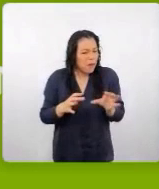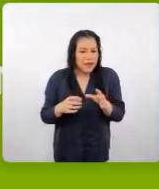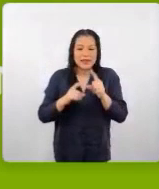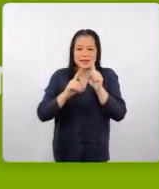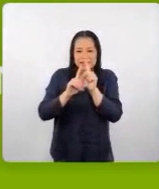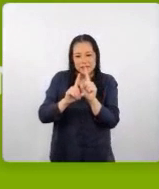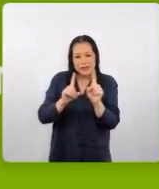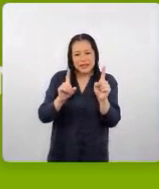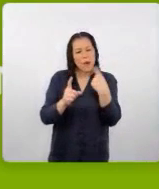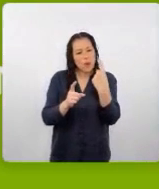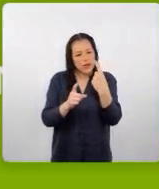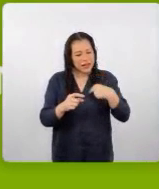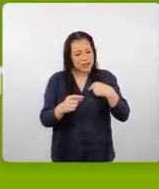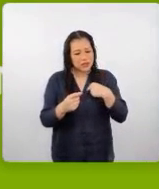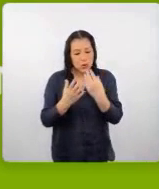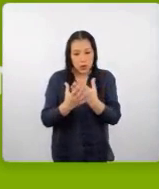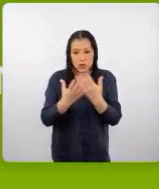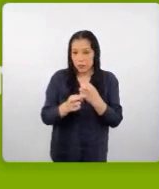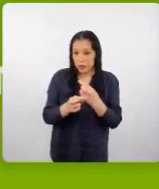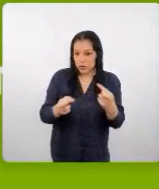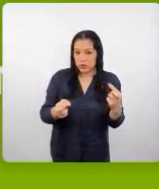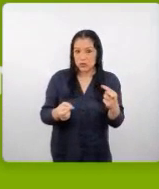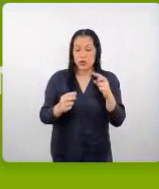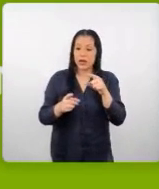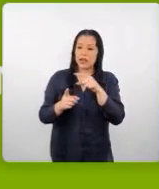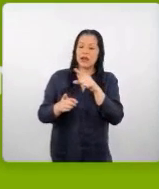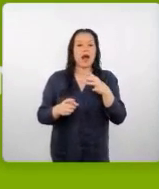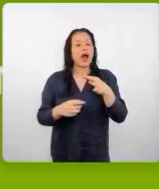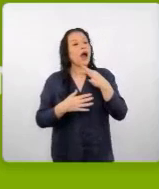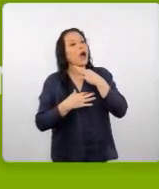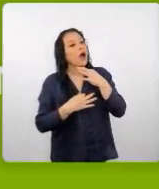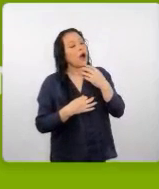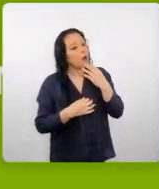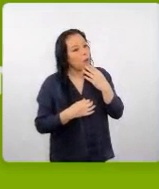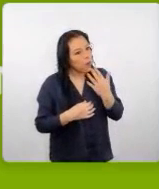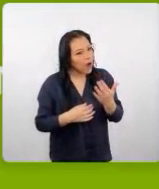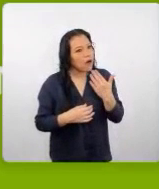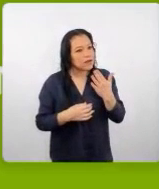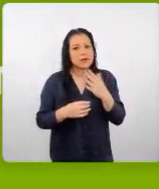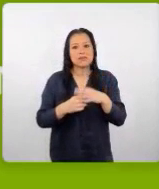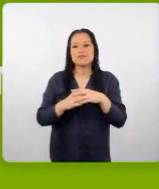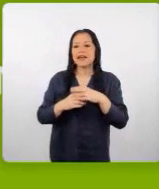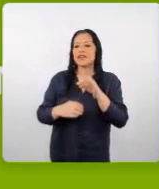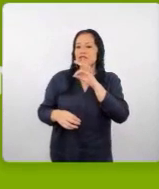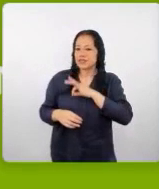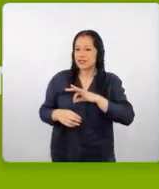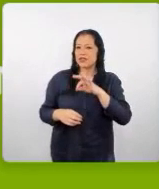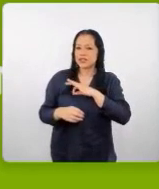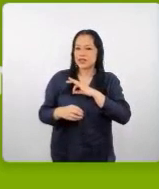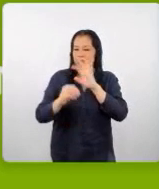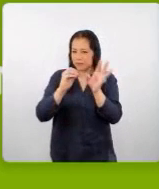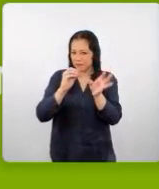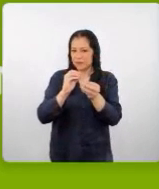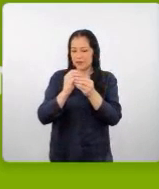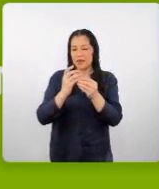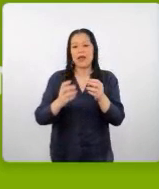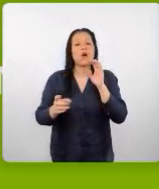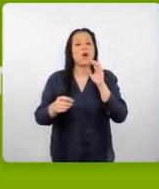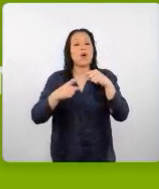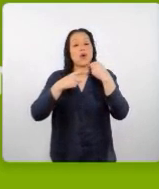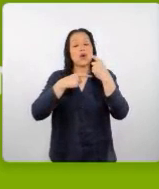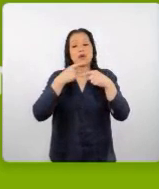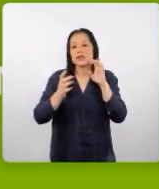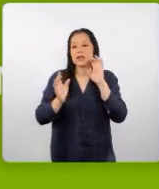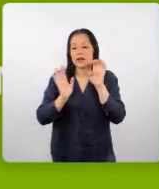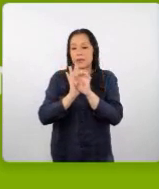diferencialidades únicas que tenemos son precisamente las que utilizamos a favor de, ¿no? El comentar, por ejemplo, que